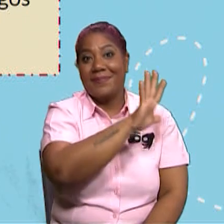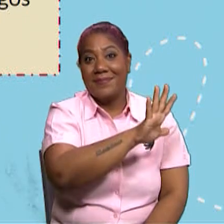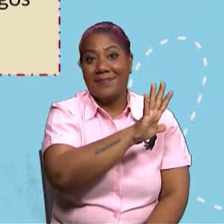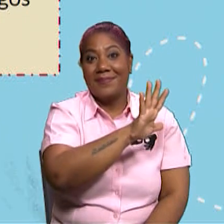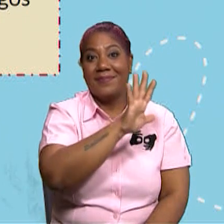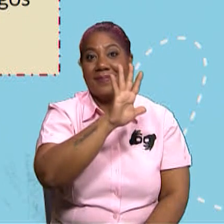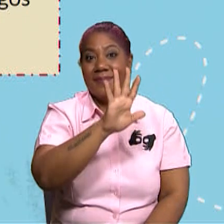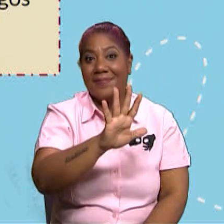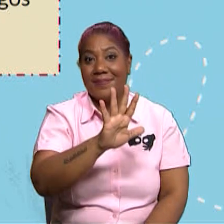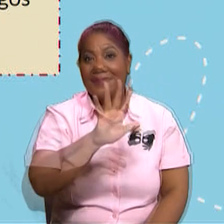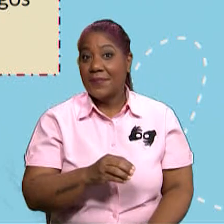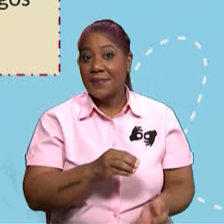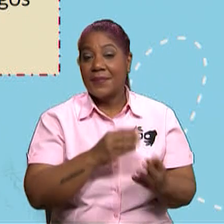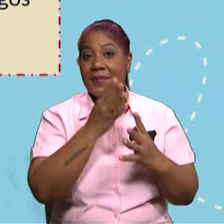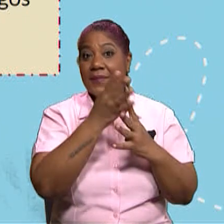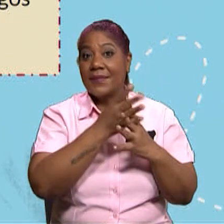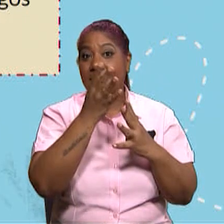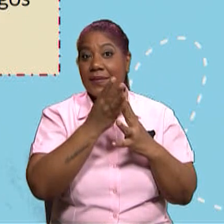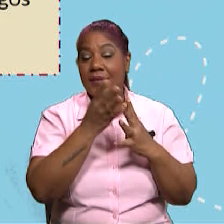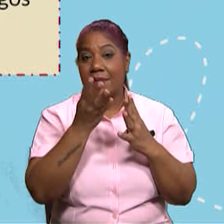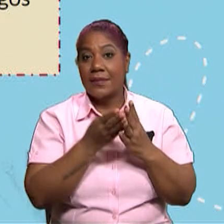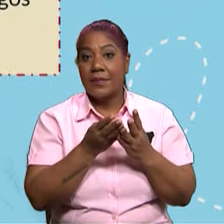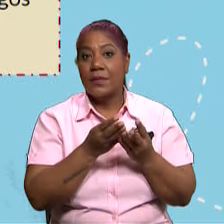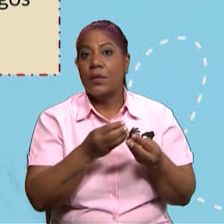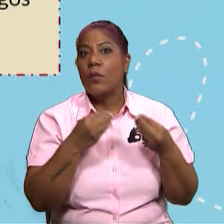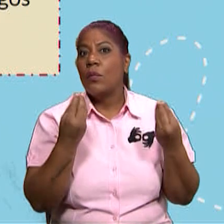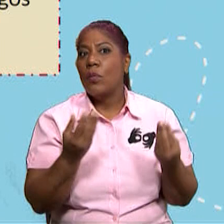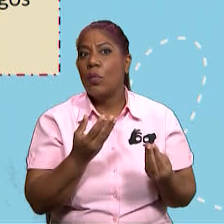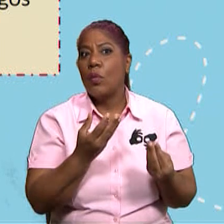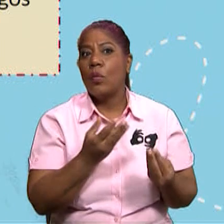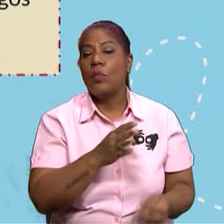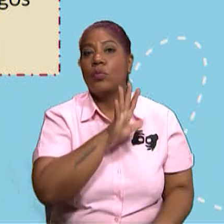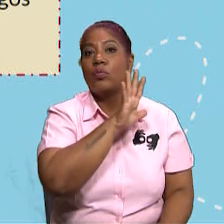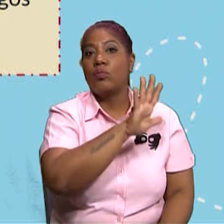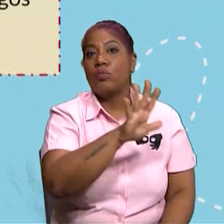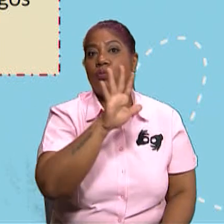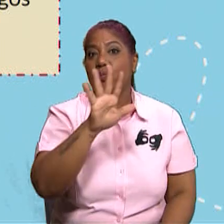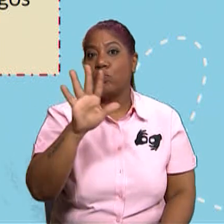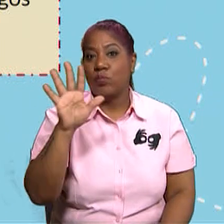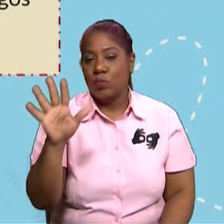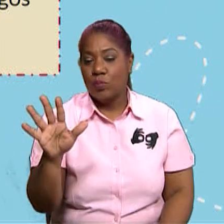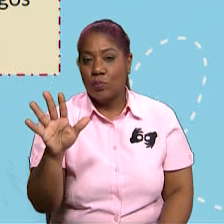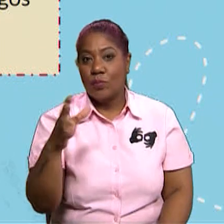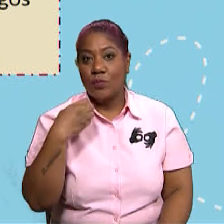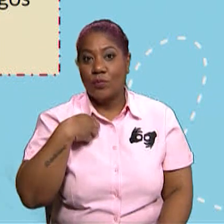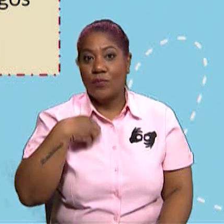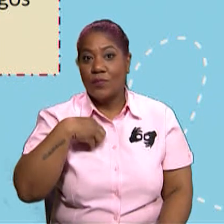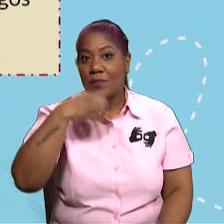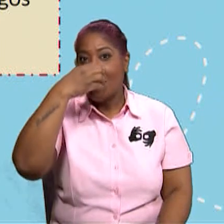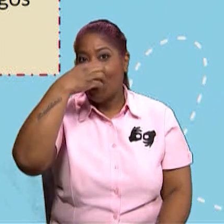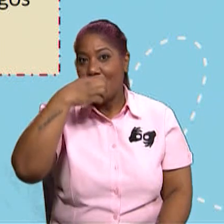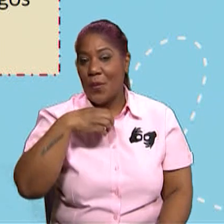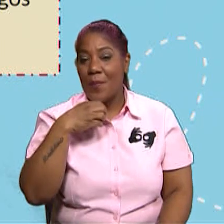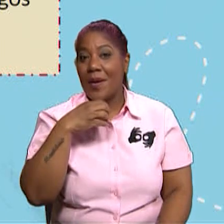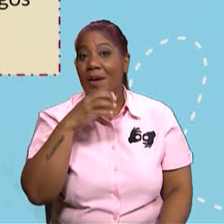mangos por persona en esta división de 20 entre 5. Ya la hemos realizado, pero vamos a verla con los